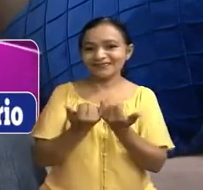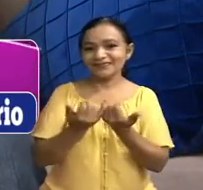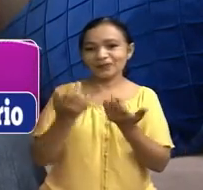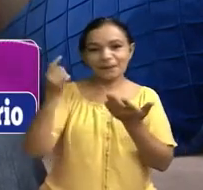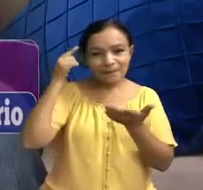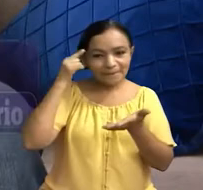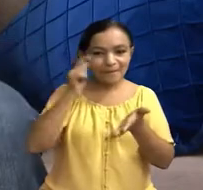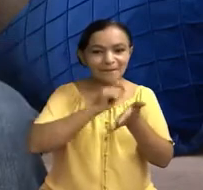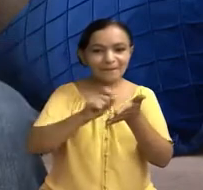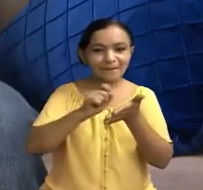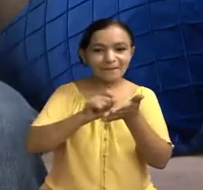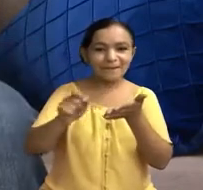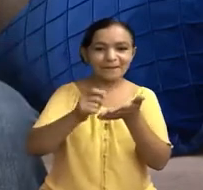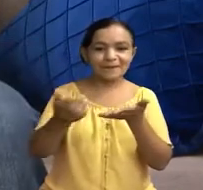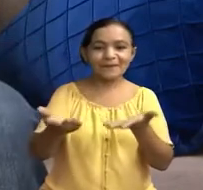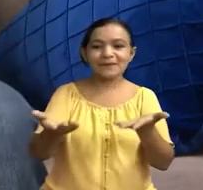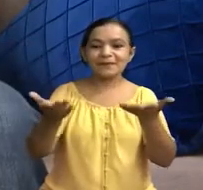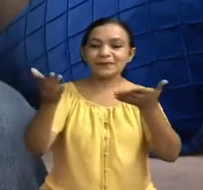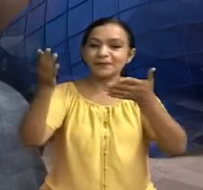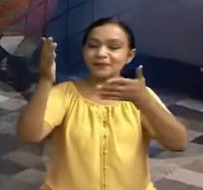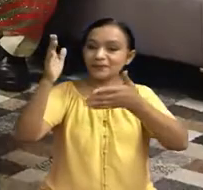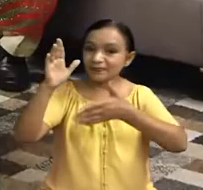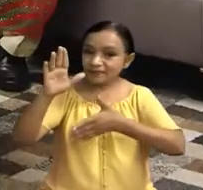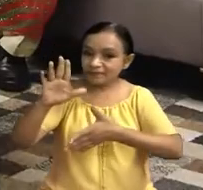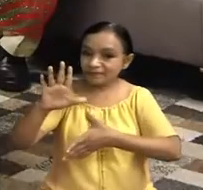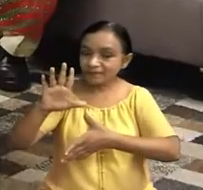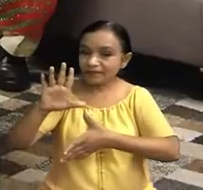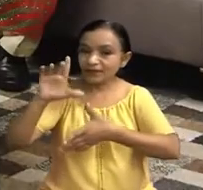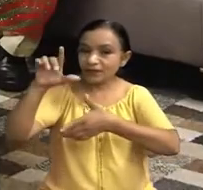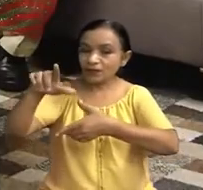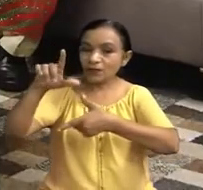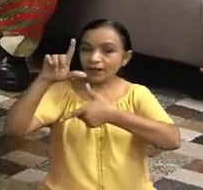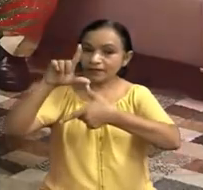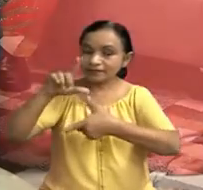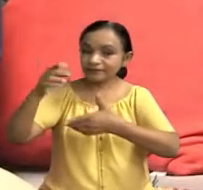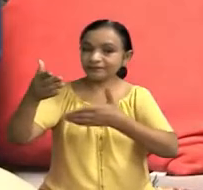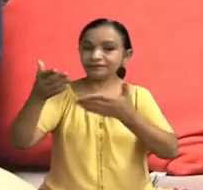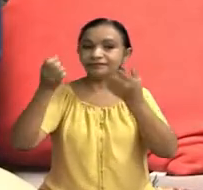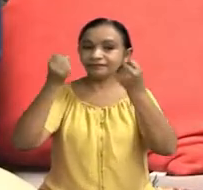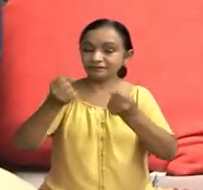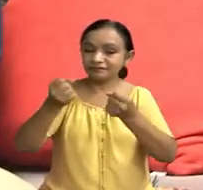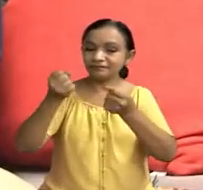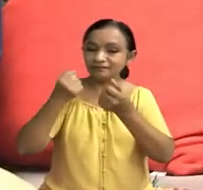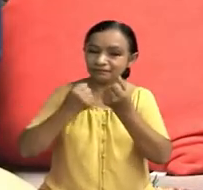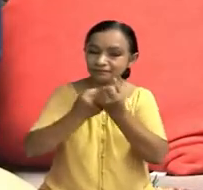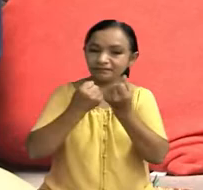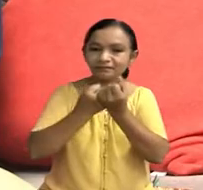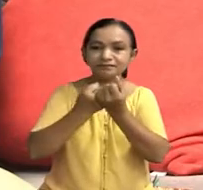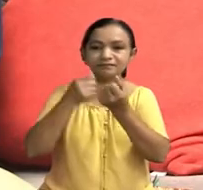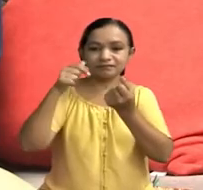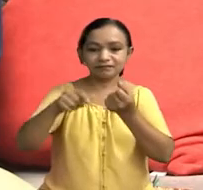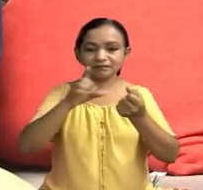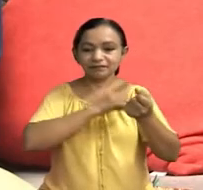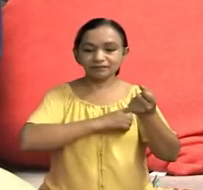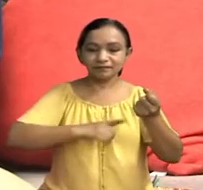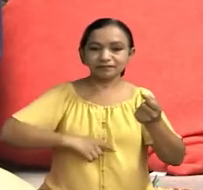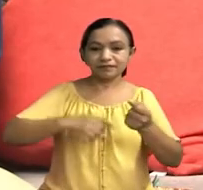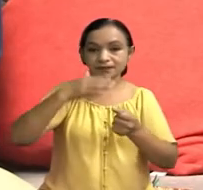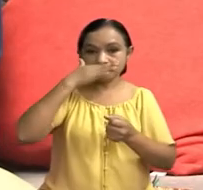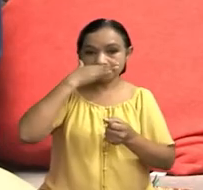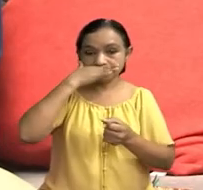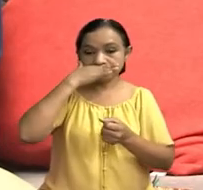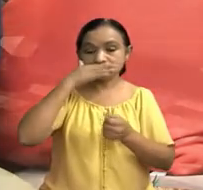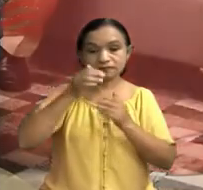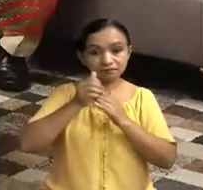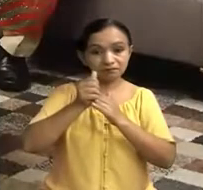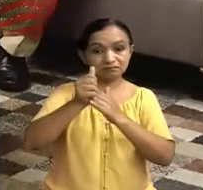pensador progresista latinoamericanista, diputado ante la bancada de Frente Sandinista de Liberación Nacional y también líder sindical.